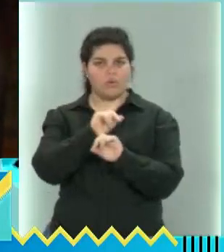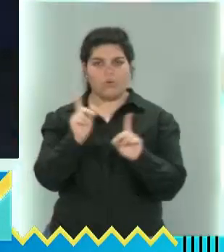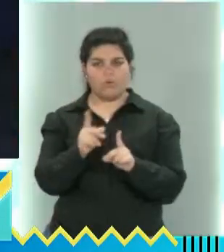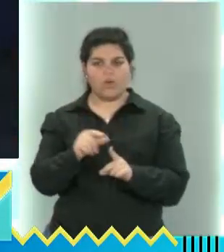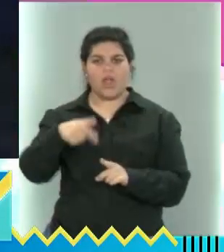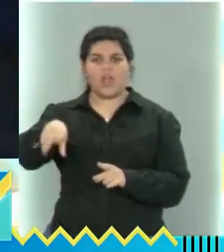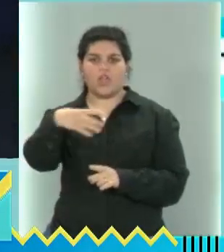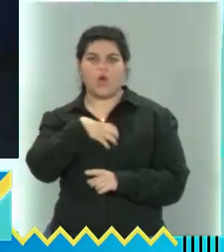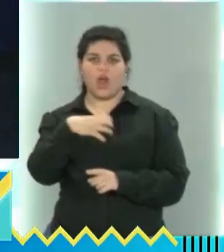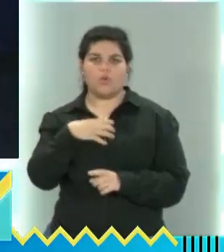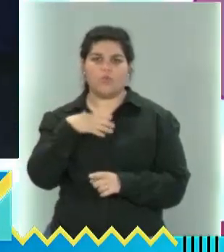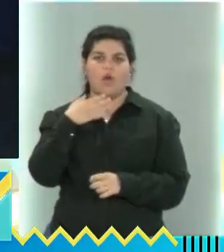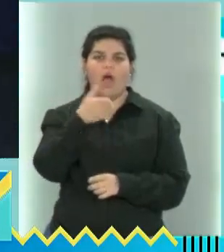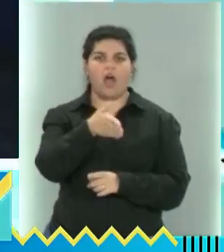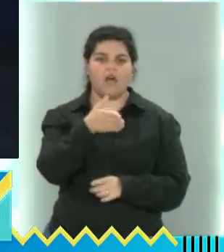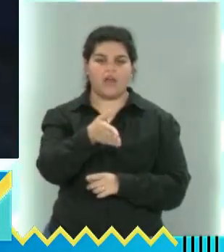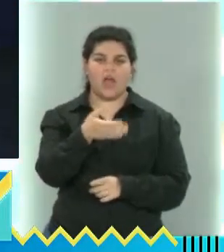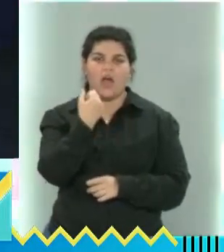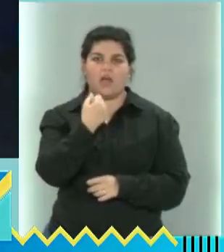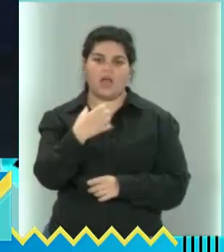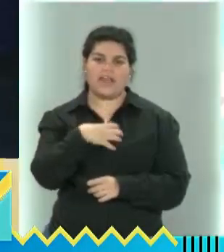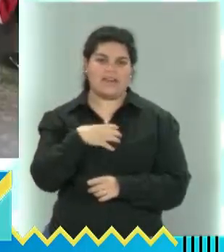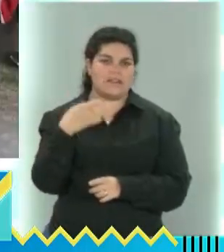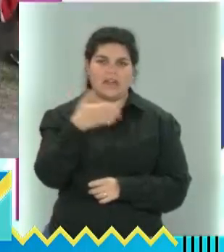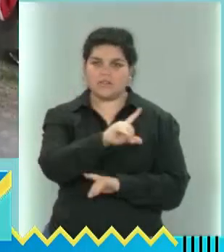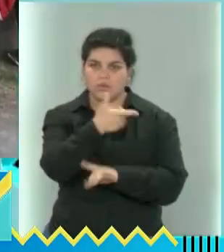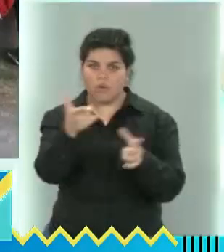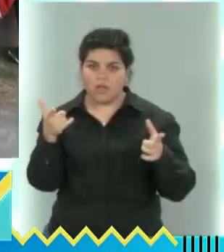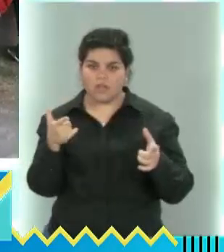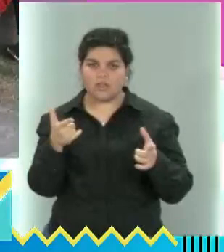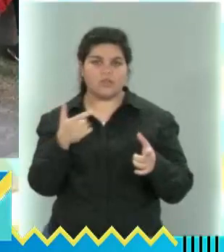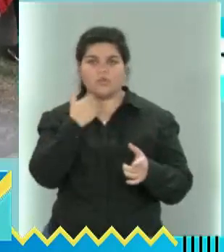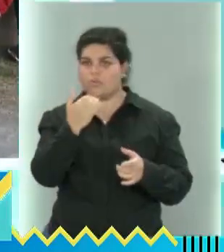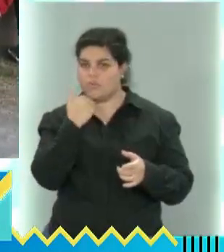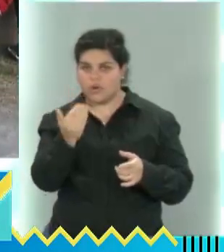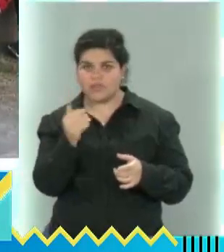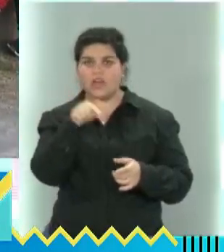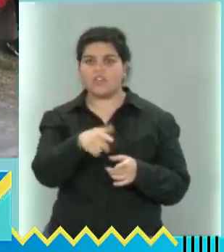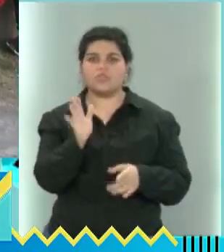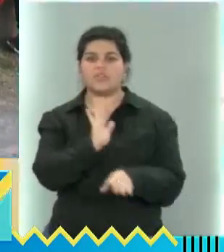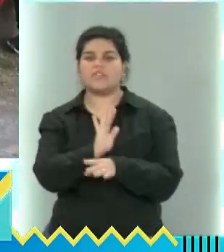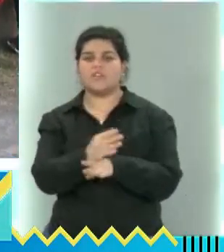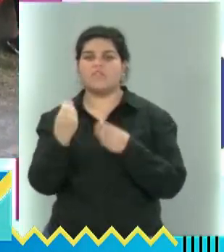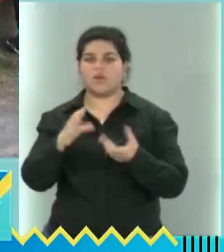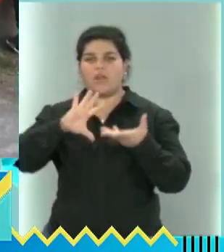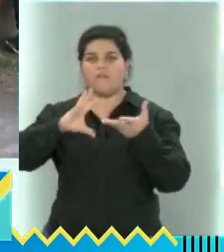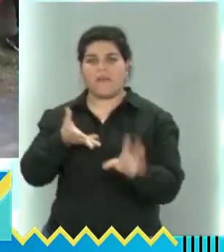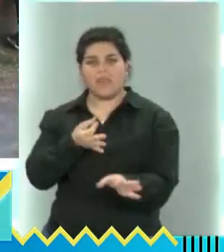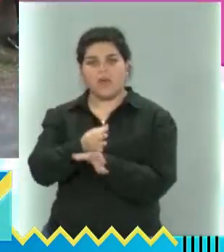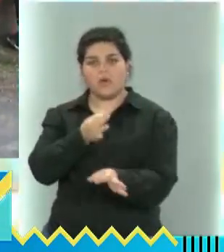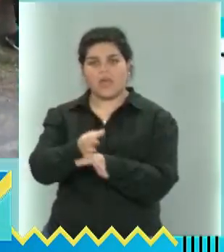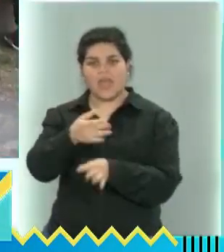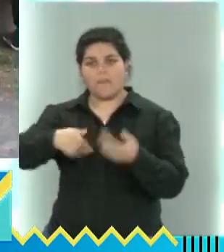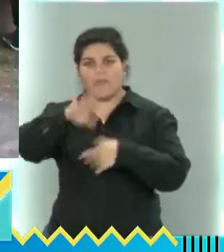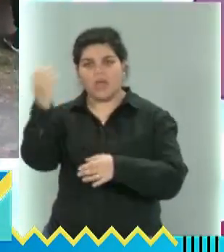no estén yendo hoy día a clases, sino que considero que es una opción pedagógica mucho más